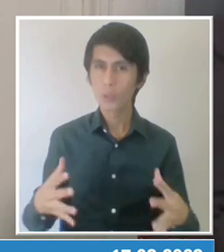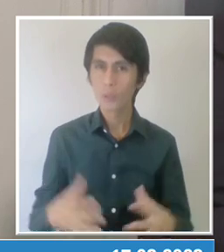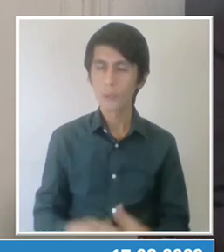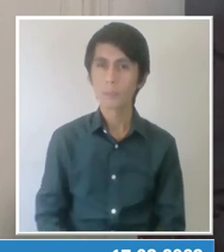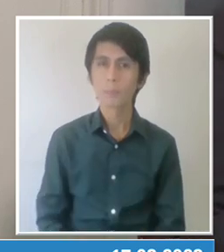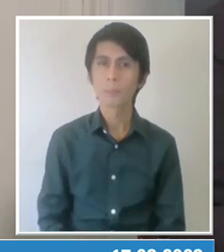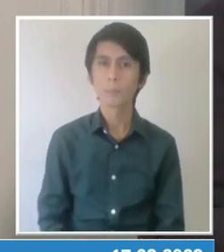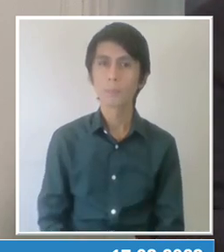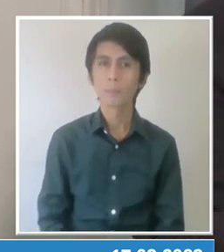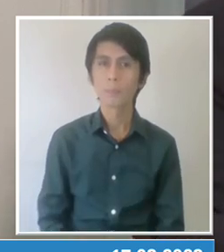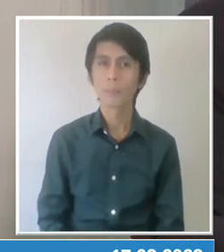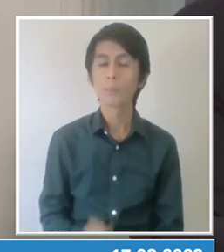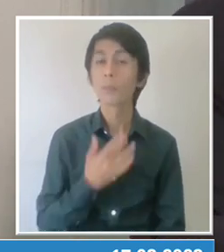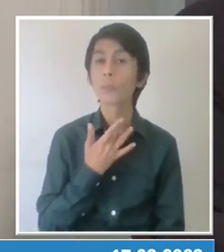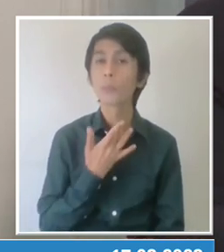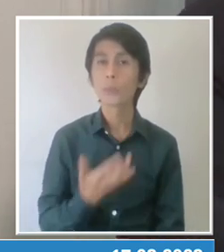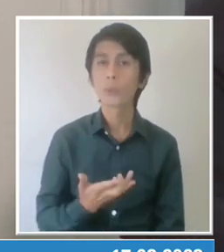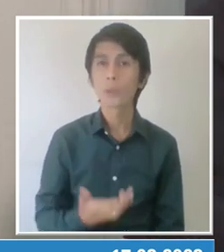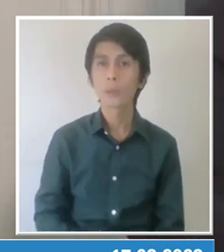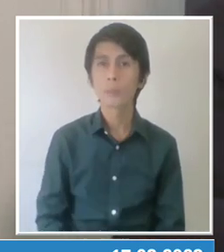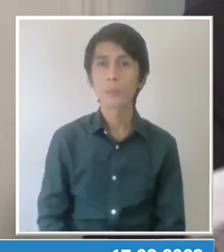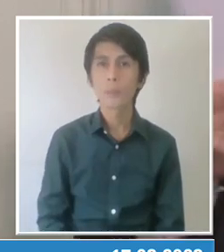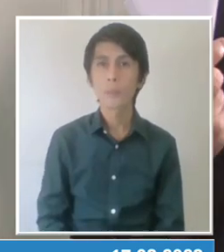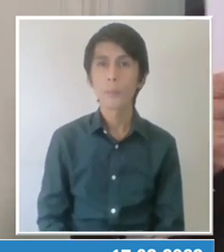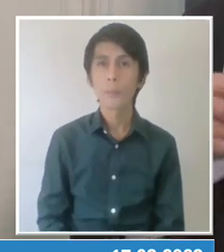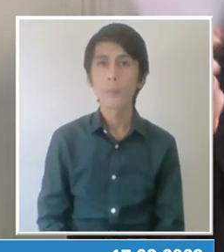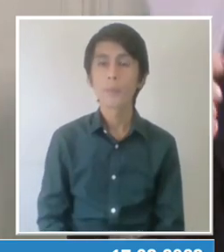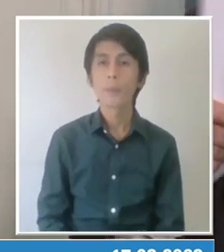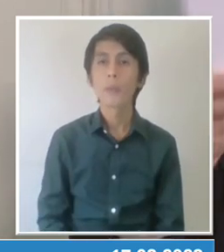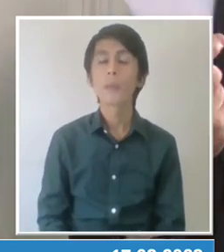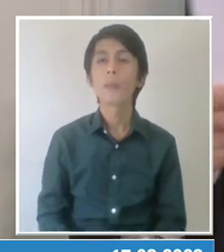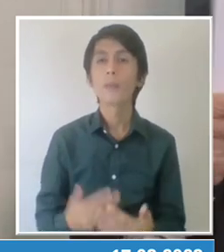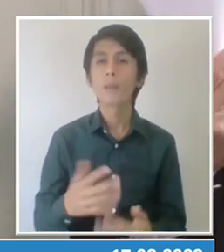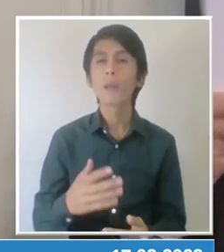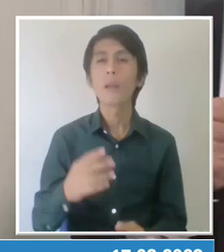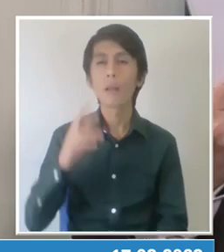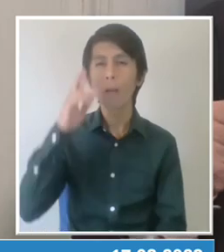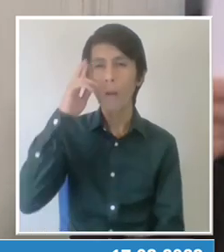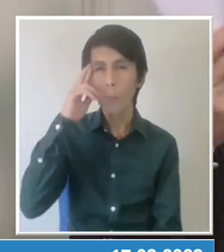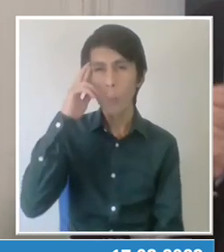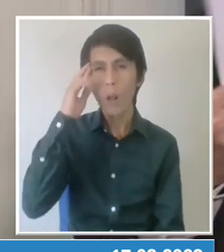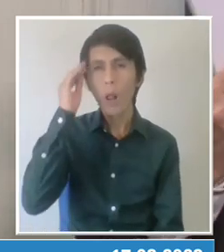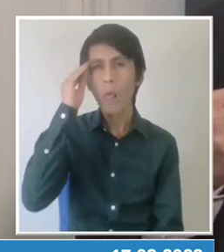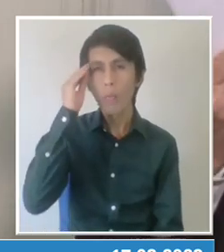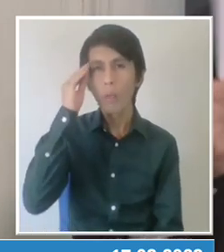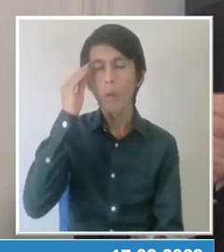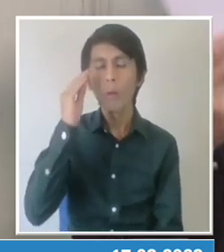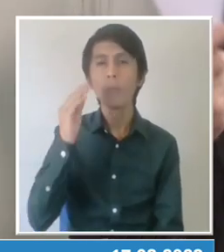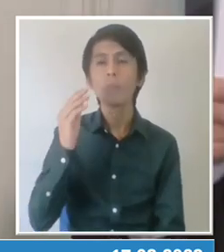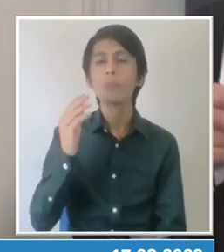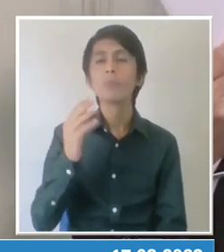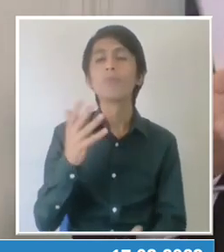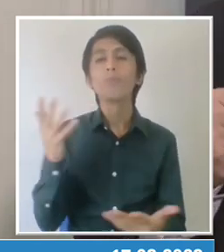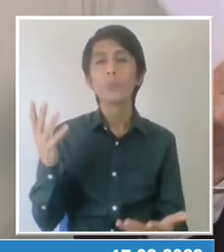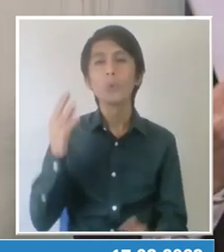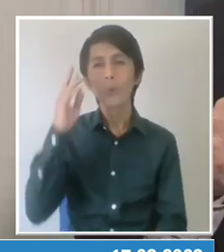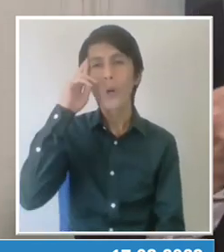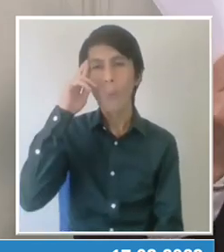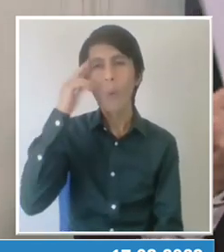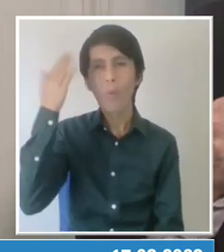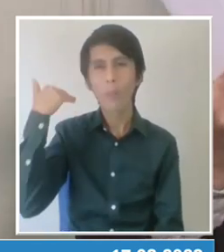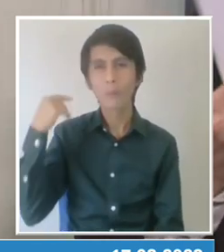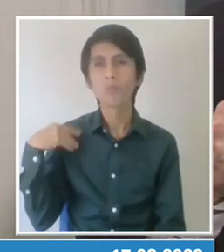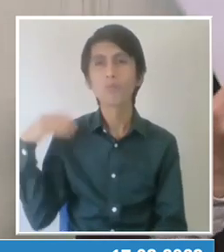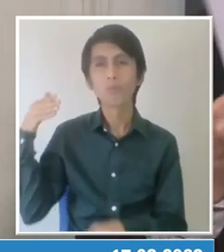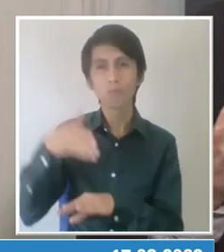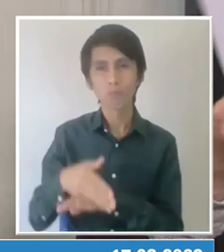Porque vienen a la mente tantos recuerdos al visitar este recinto lleno